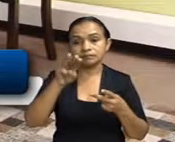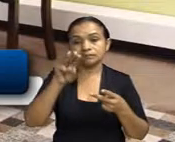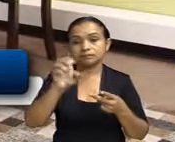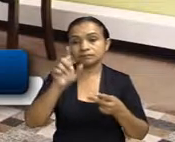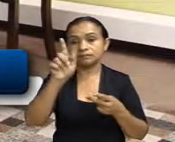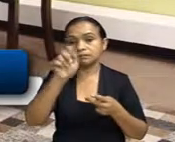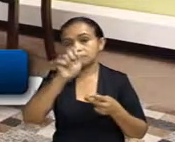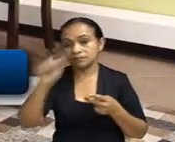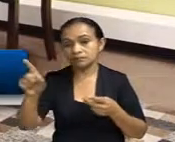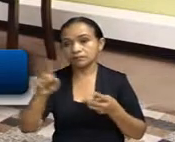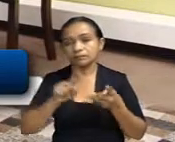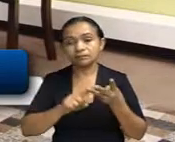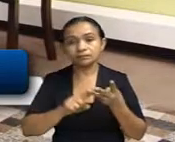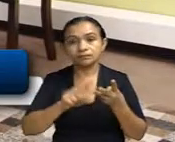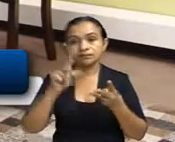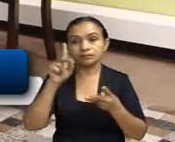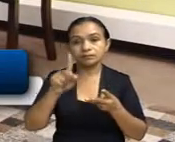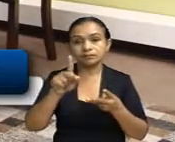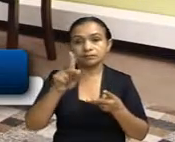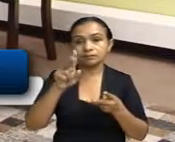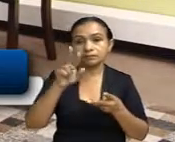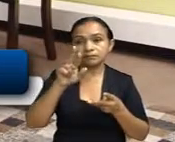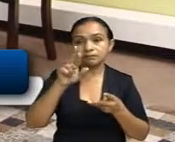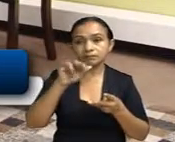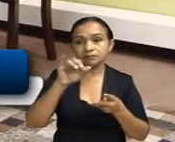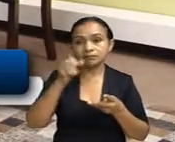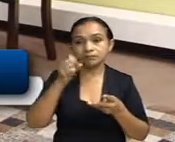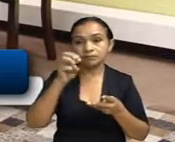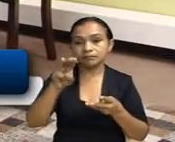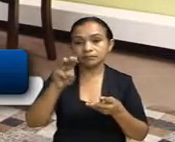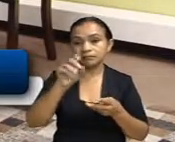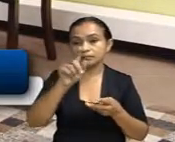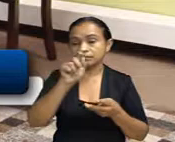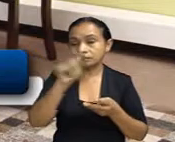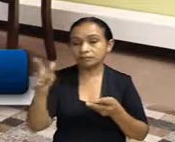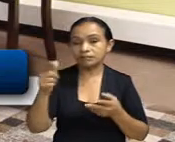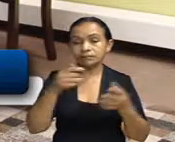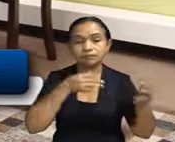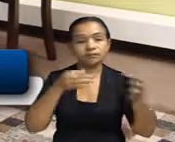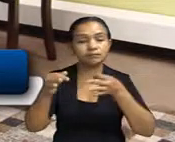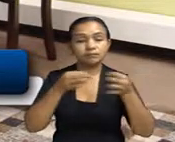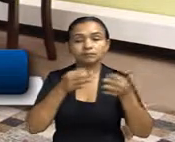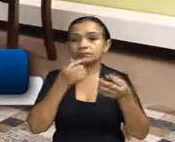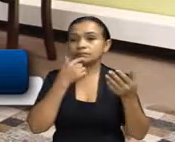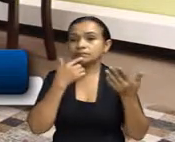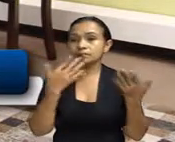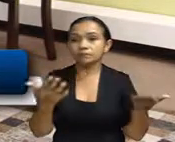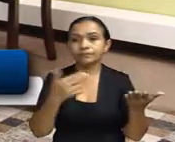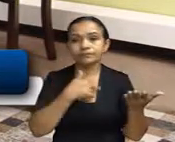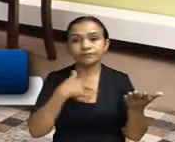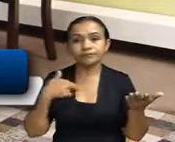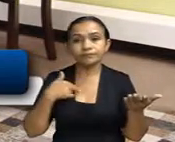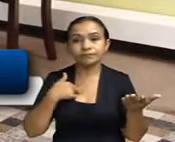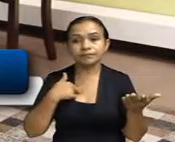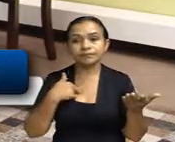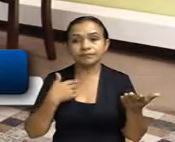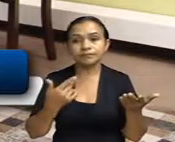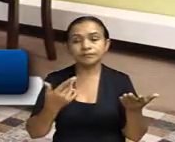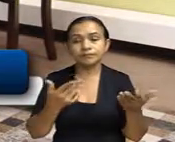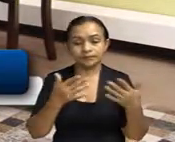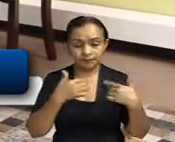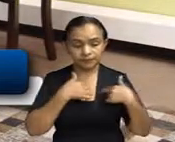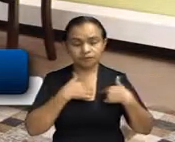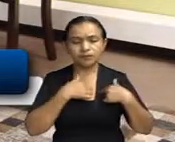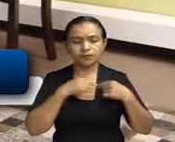de angina prismetal. Prismetal. Es más que todo, lo describen porque se da por, se le llama vasoespasmo